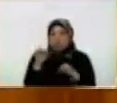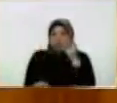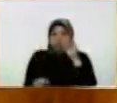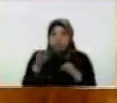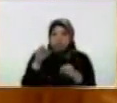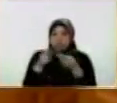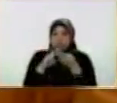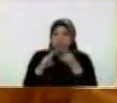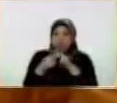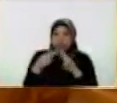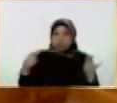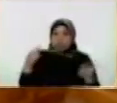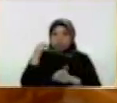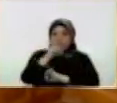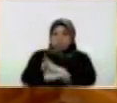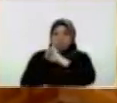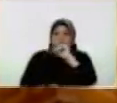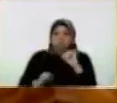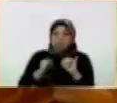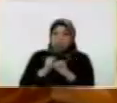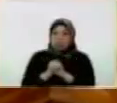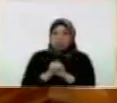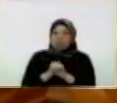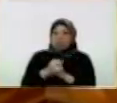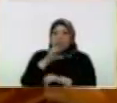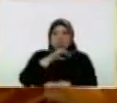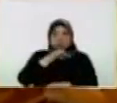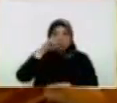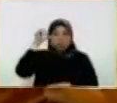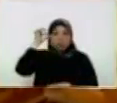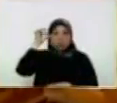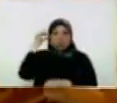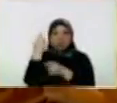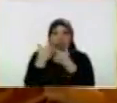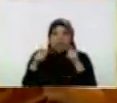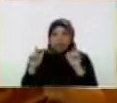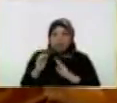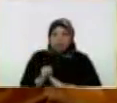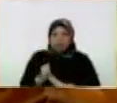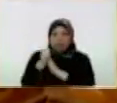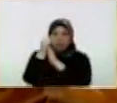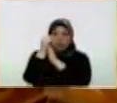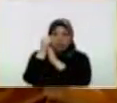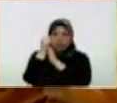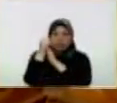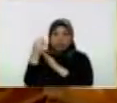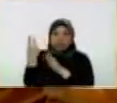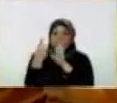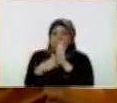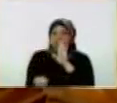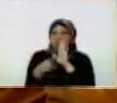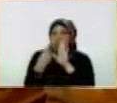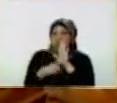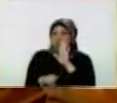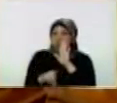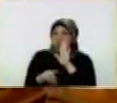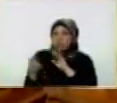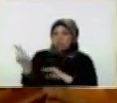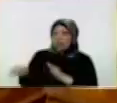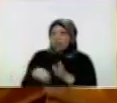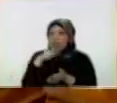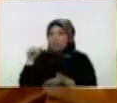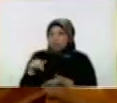paz internacional en la doctrina de Simón Bolívar, el libertador. Son derechos irrenunciables de la nación